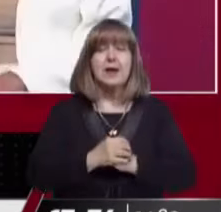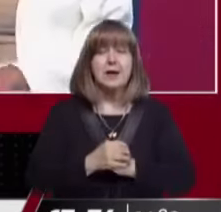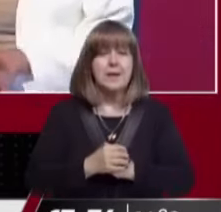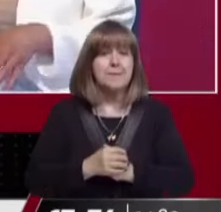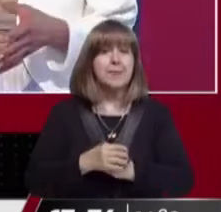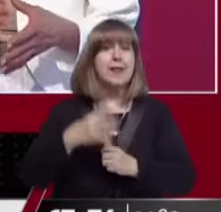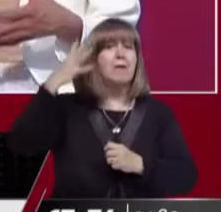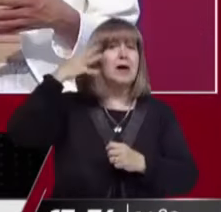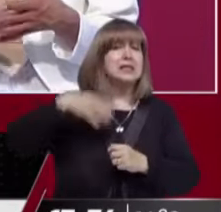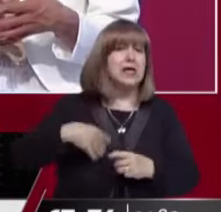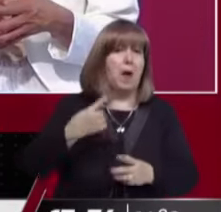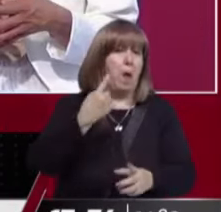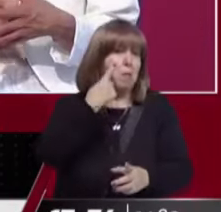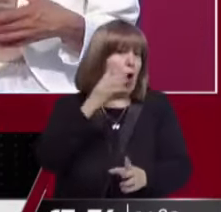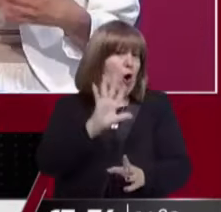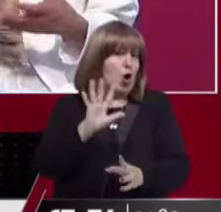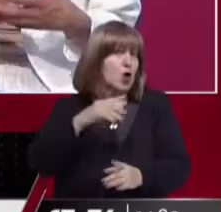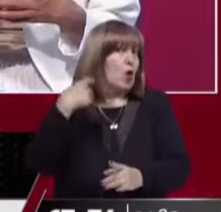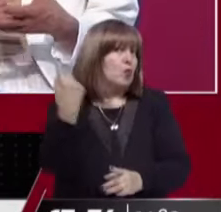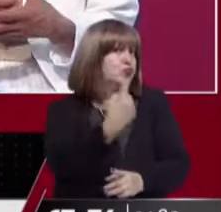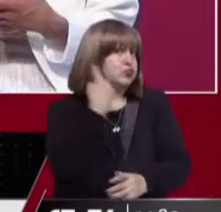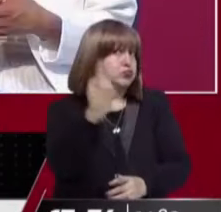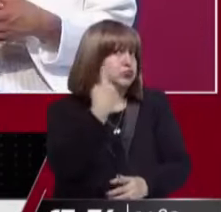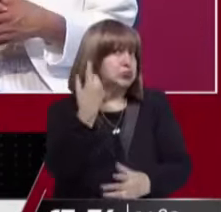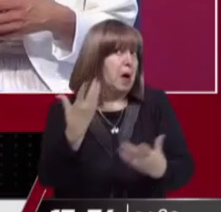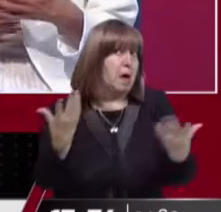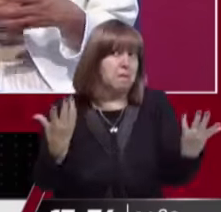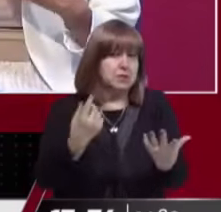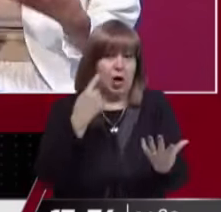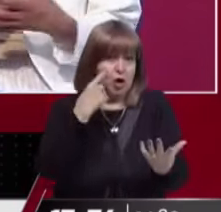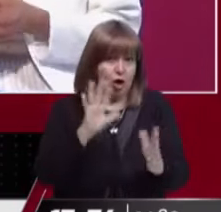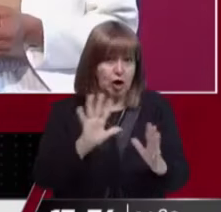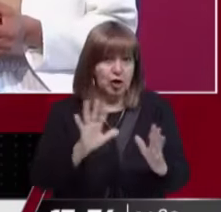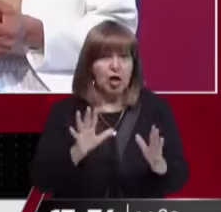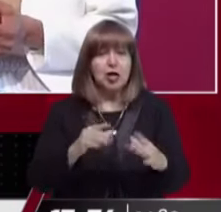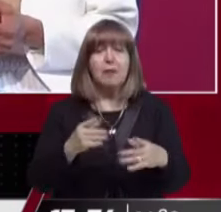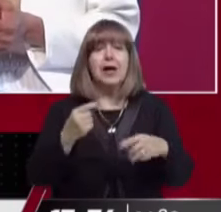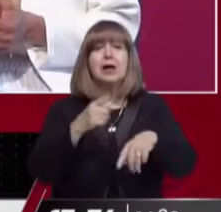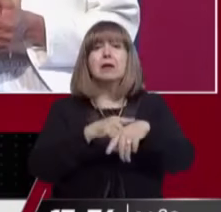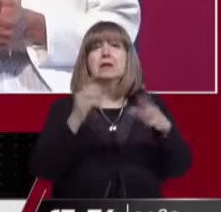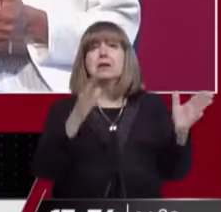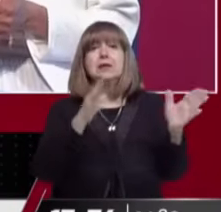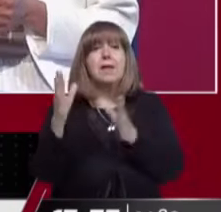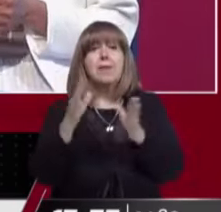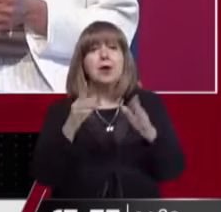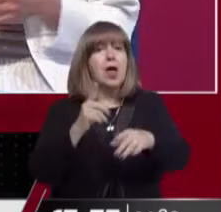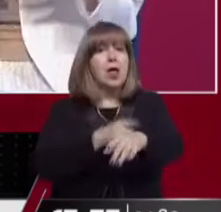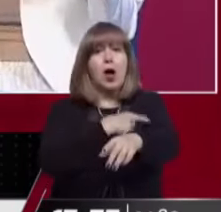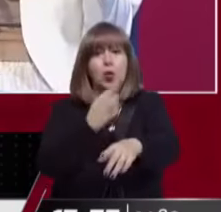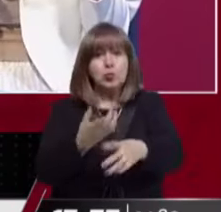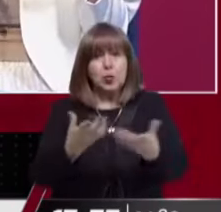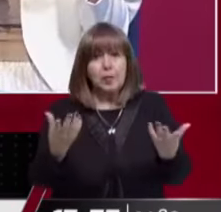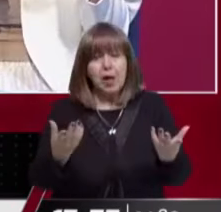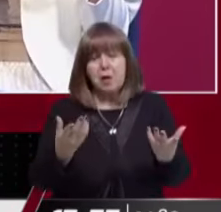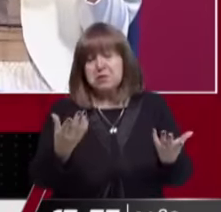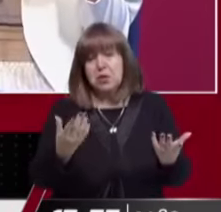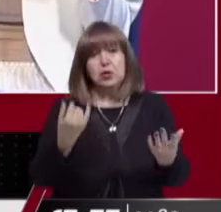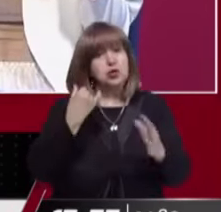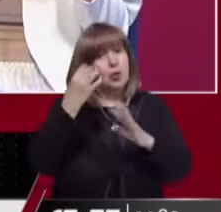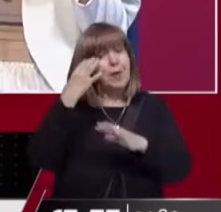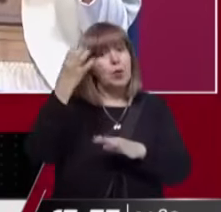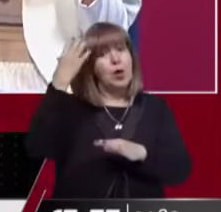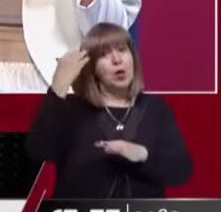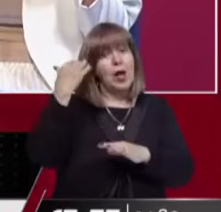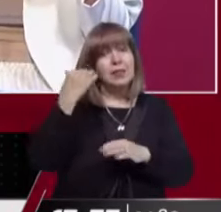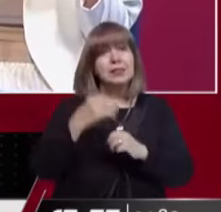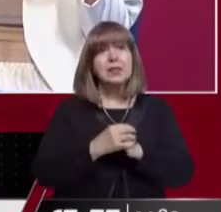de huracanes, pero por ahí este es un tema recurrente cuando es temporada. Y recuerdo noticias